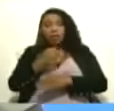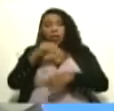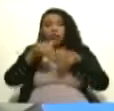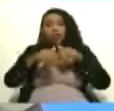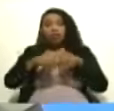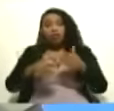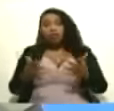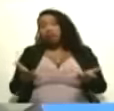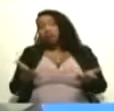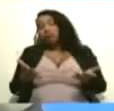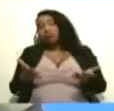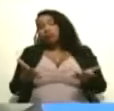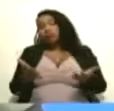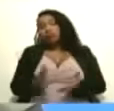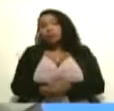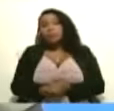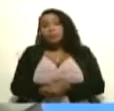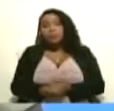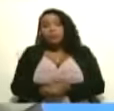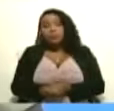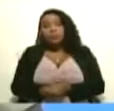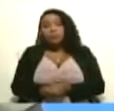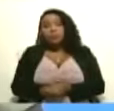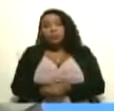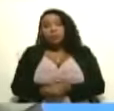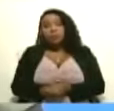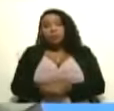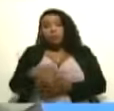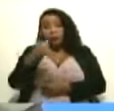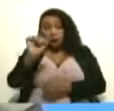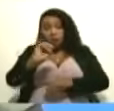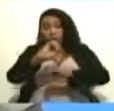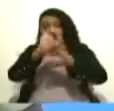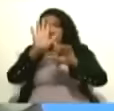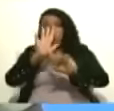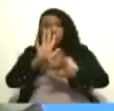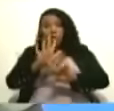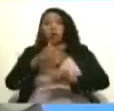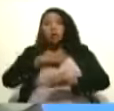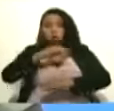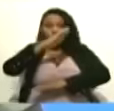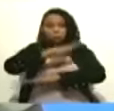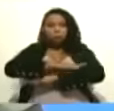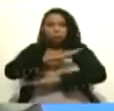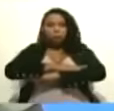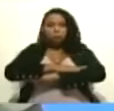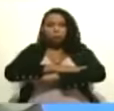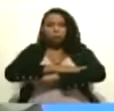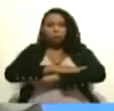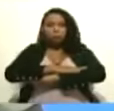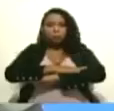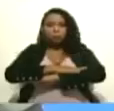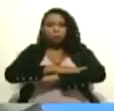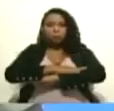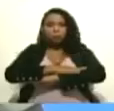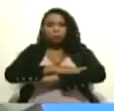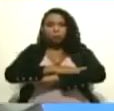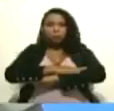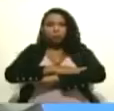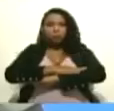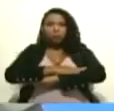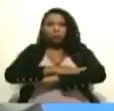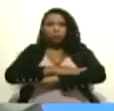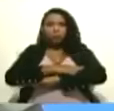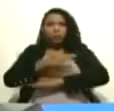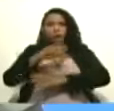dos días hay un mandato Claro que nosotros vamos a obedecer a pie juntilla